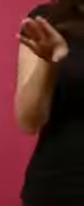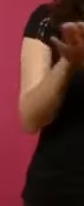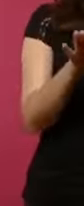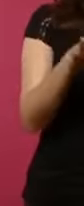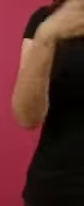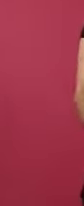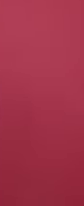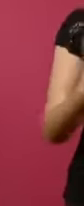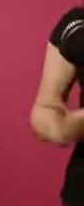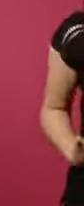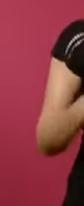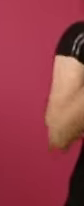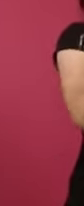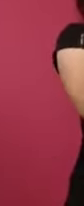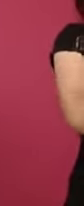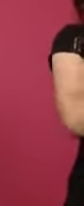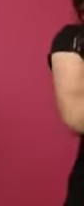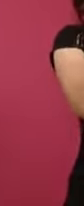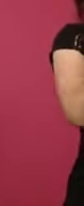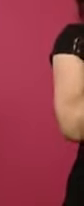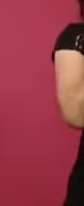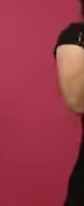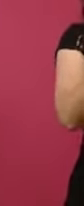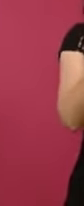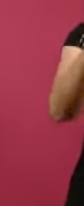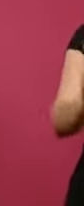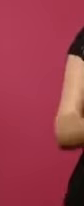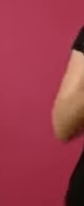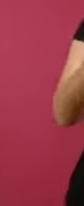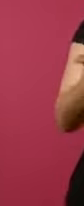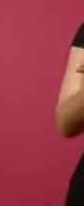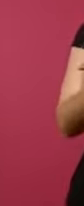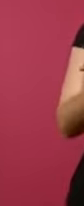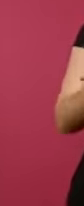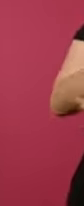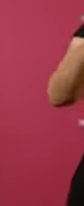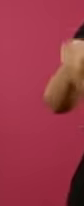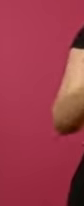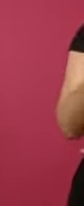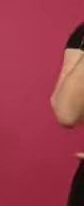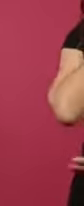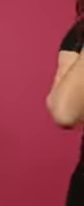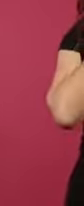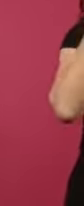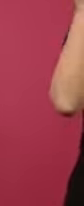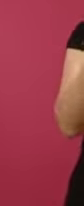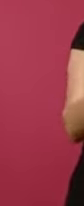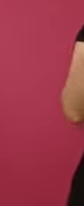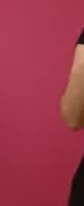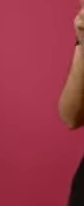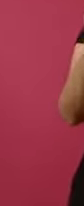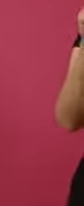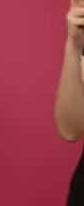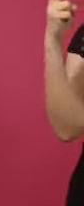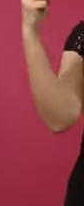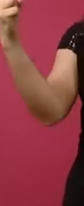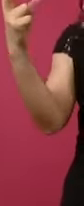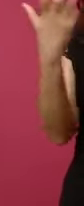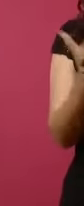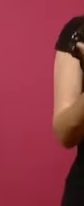su sexenio en este como primer planteamiento, señor presidente? Bueno, yo lo que estoy proponiendo es una